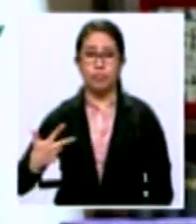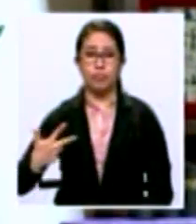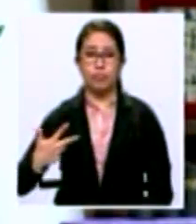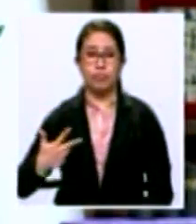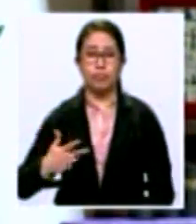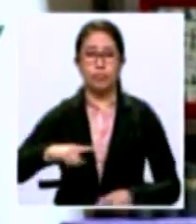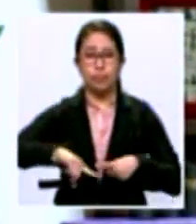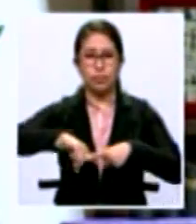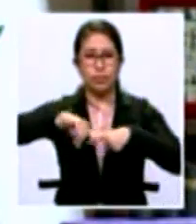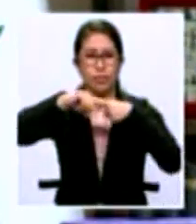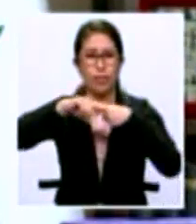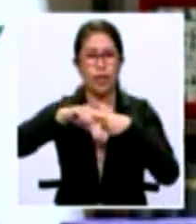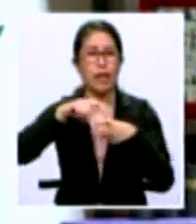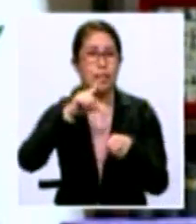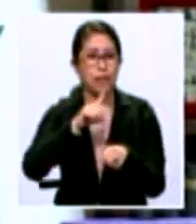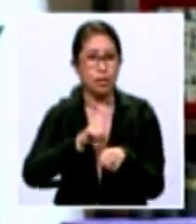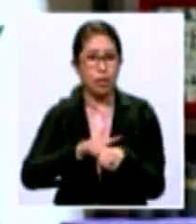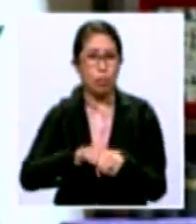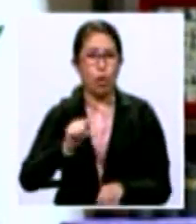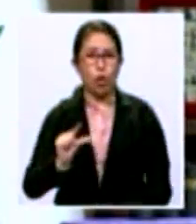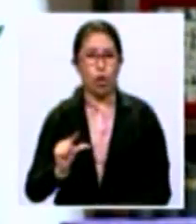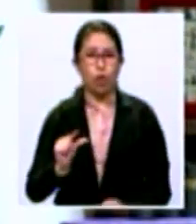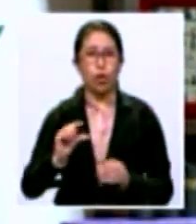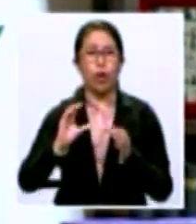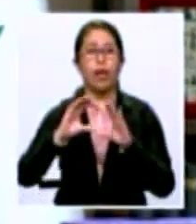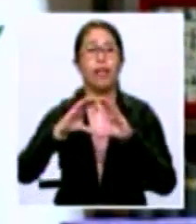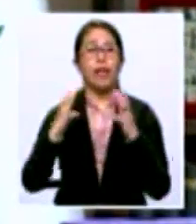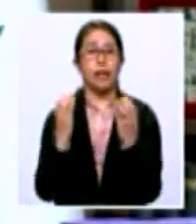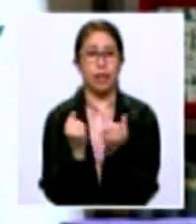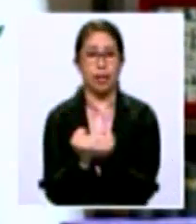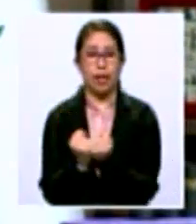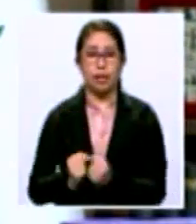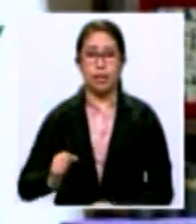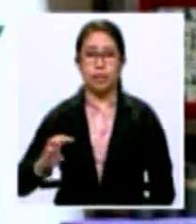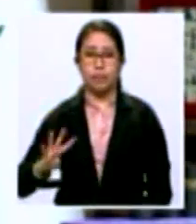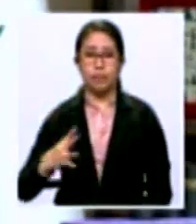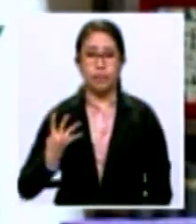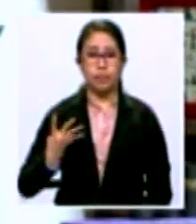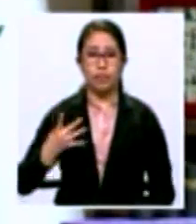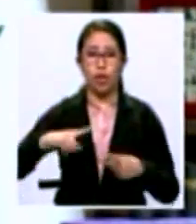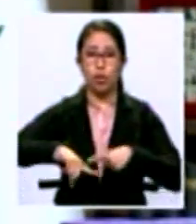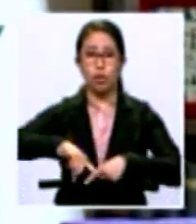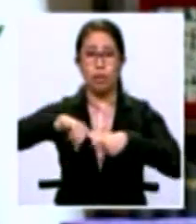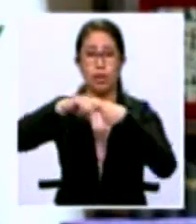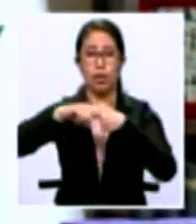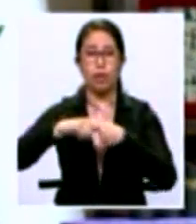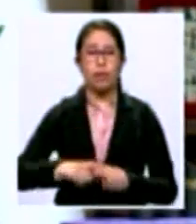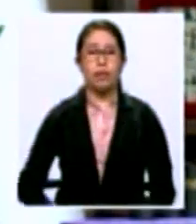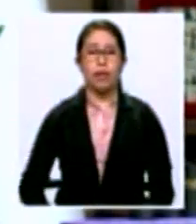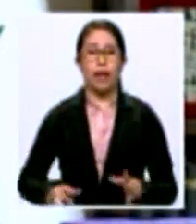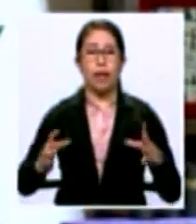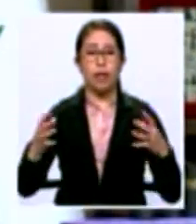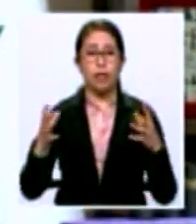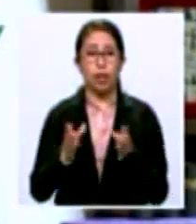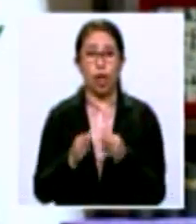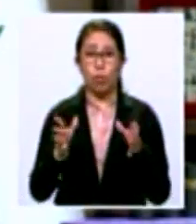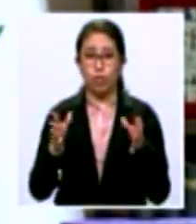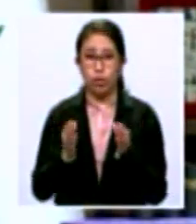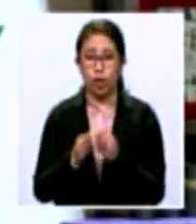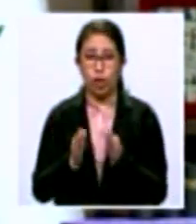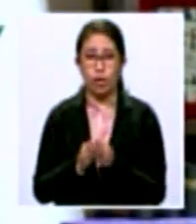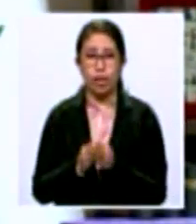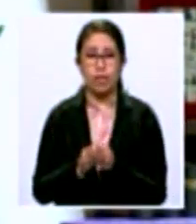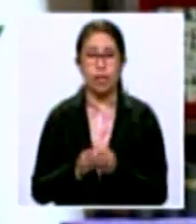suspensión temporal de clases. Número cuatro, suspensión de eventos públicos como eventos